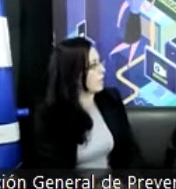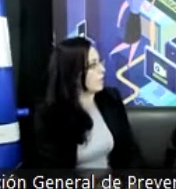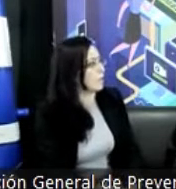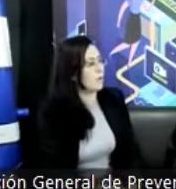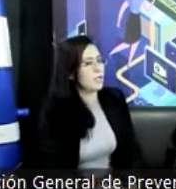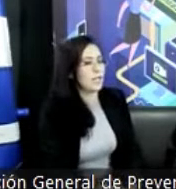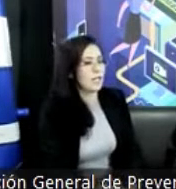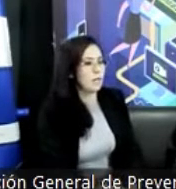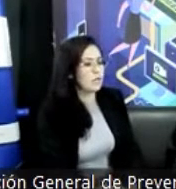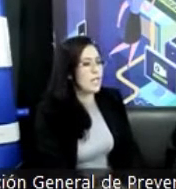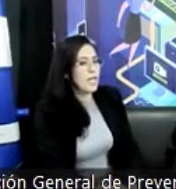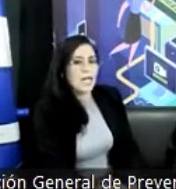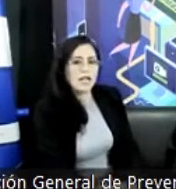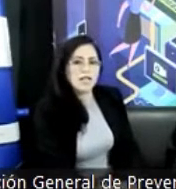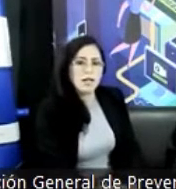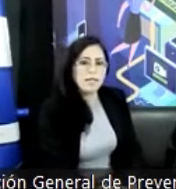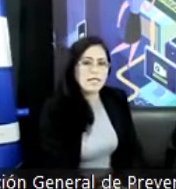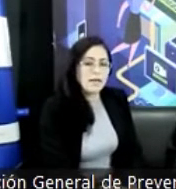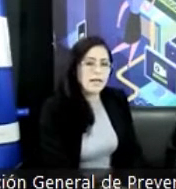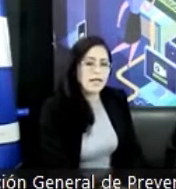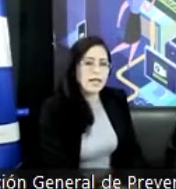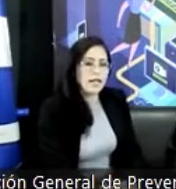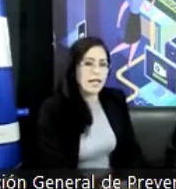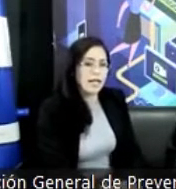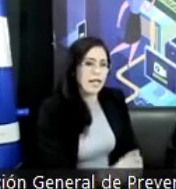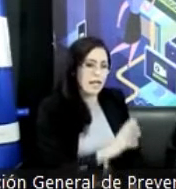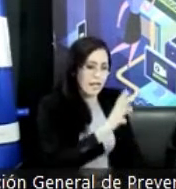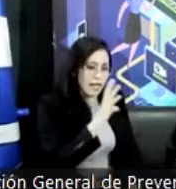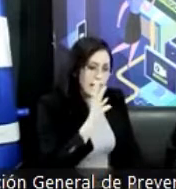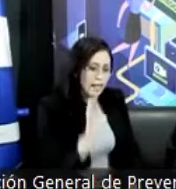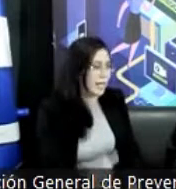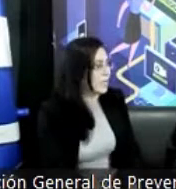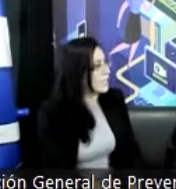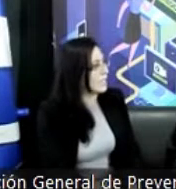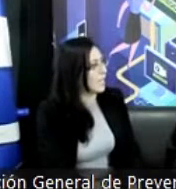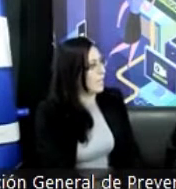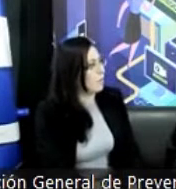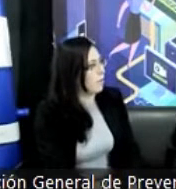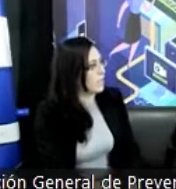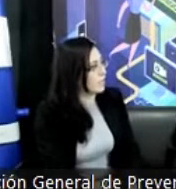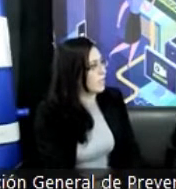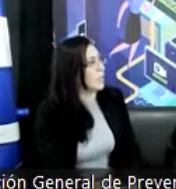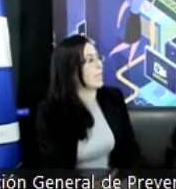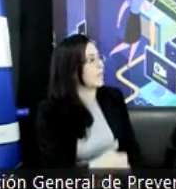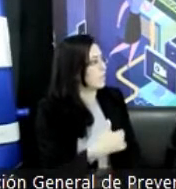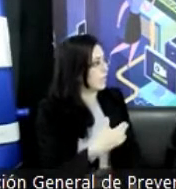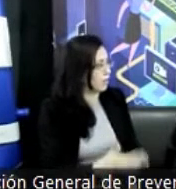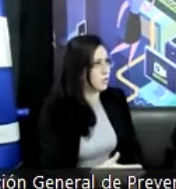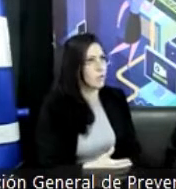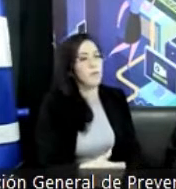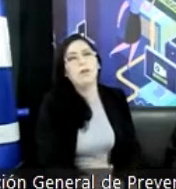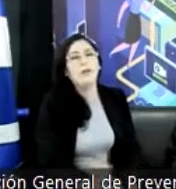¿no? Que es la última encuesta que tenemos, y nos hablan precisamente que la característica de la población en cuestión